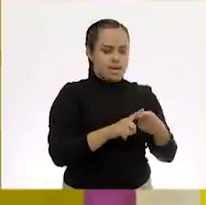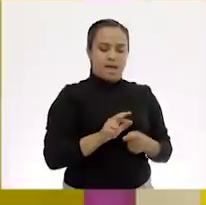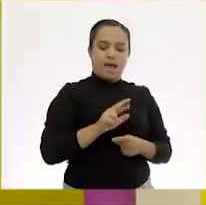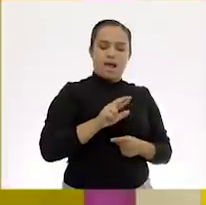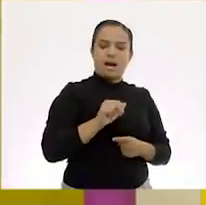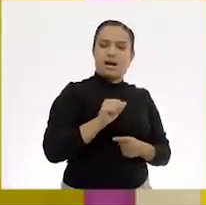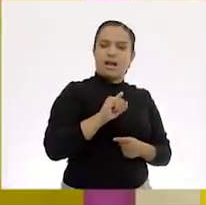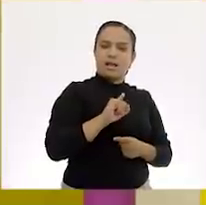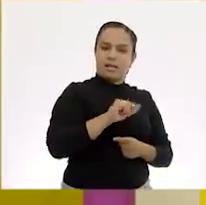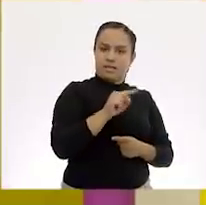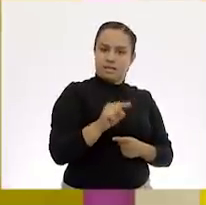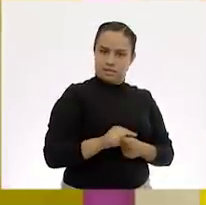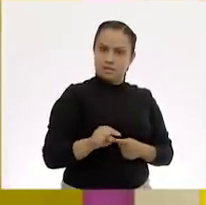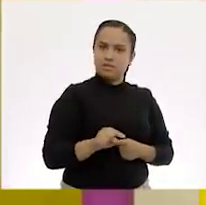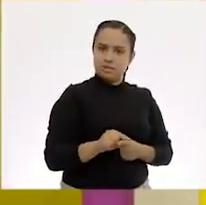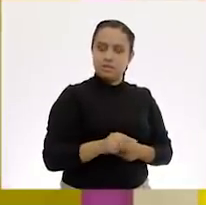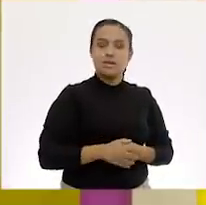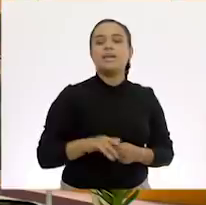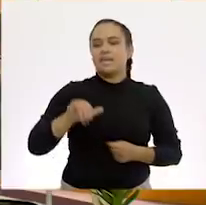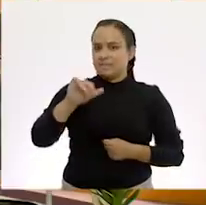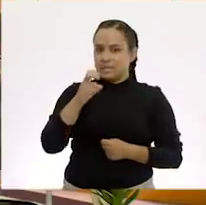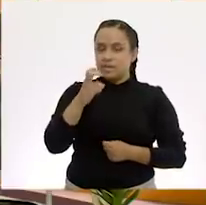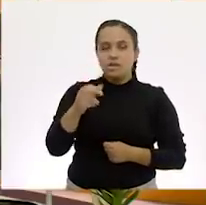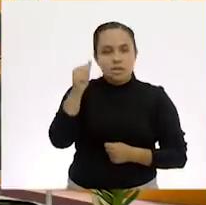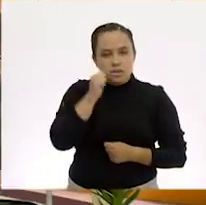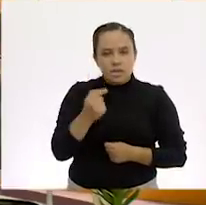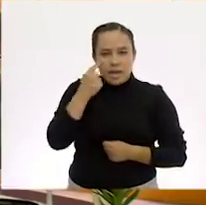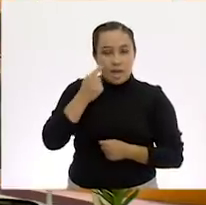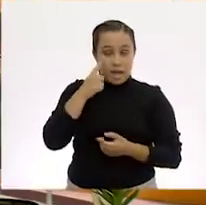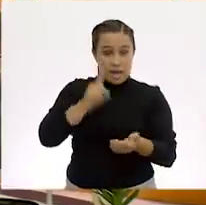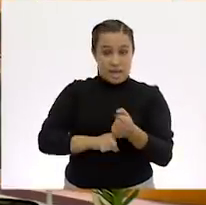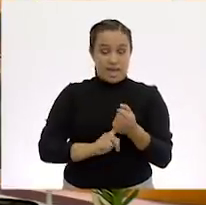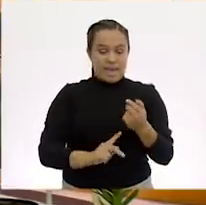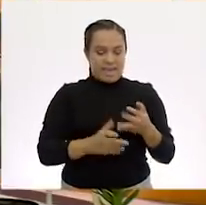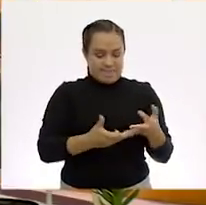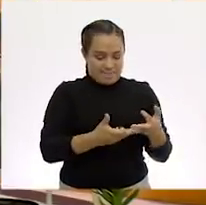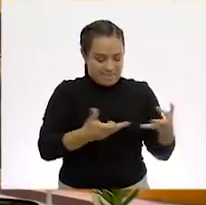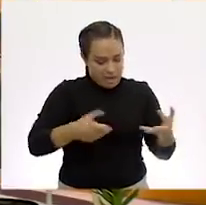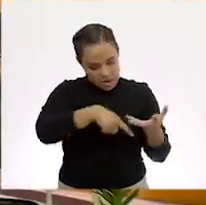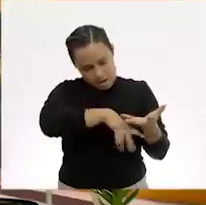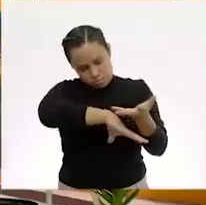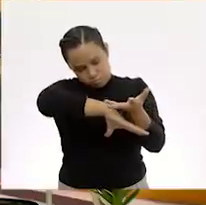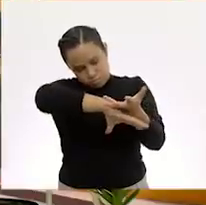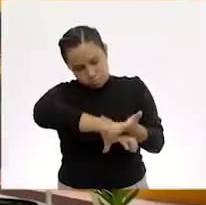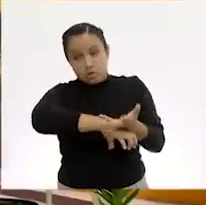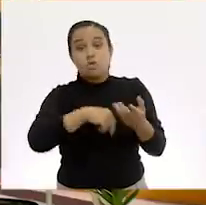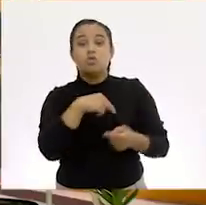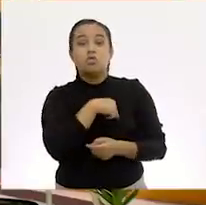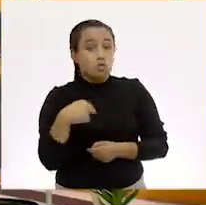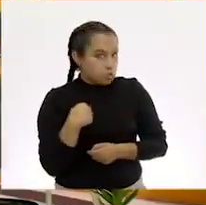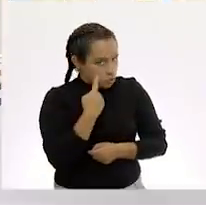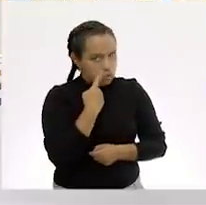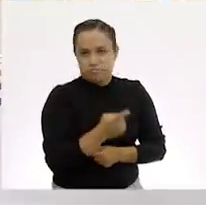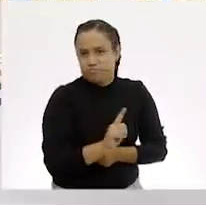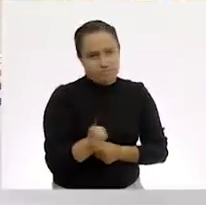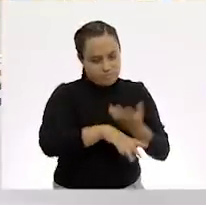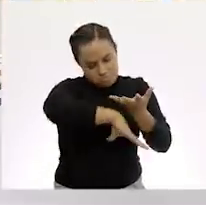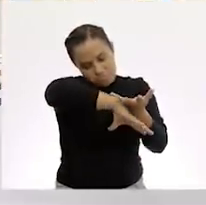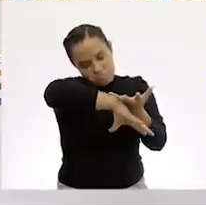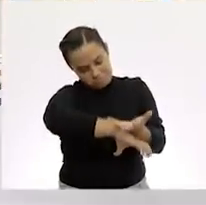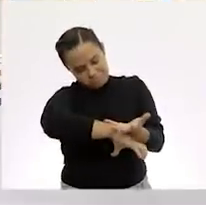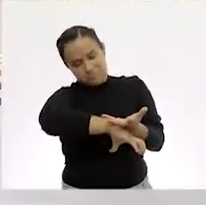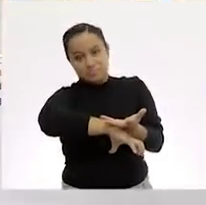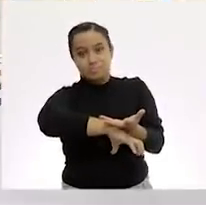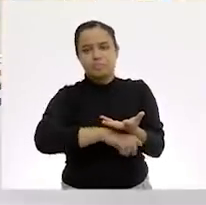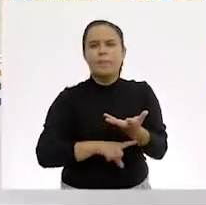raíces. Exactamente, que comúnmente están debajo de la tierra. Así es, no las podemos ver normalmente. Muy bien.